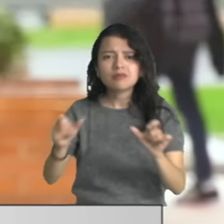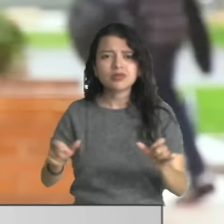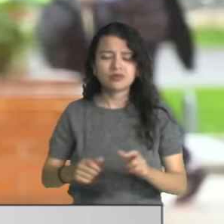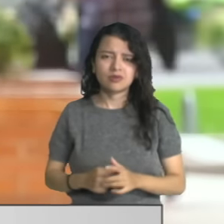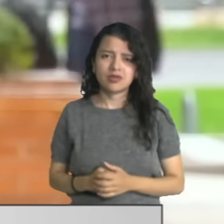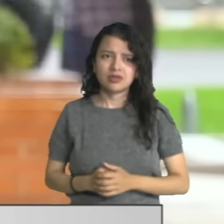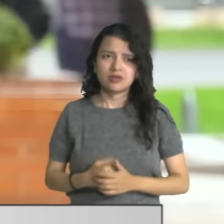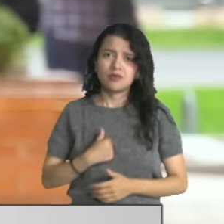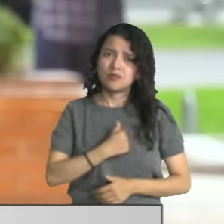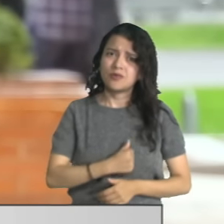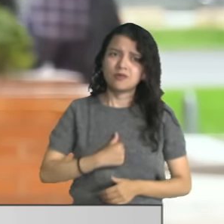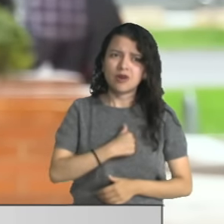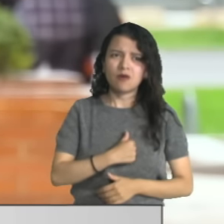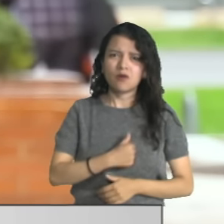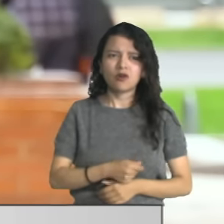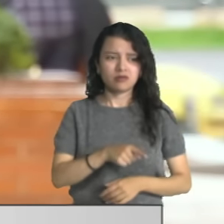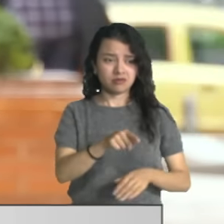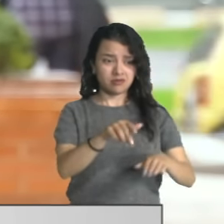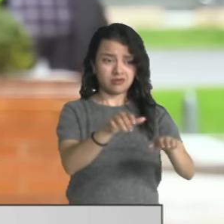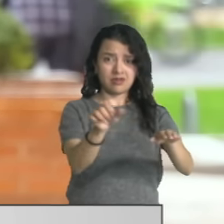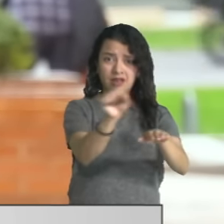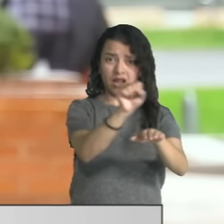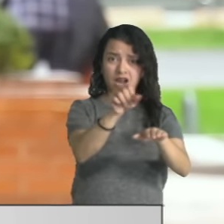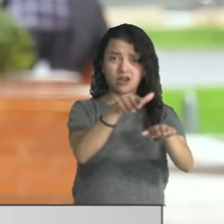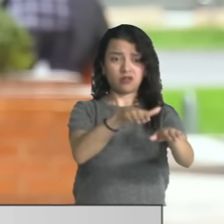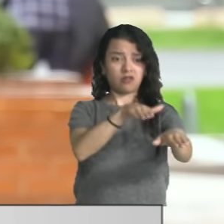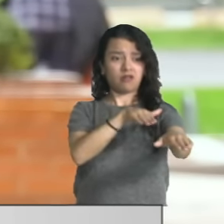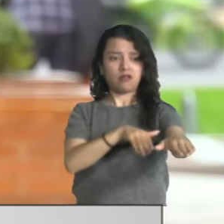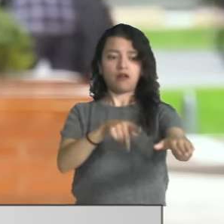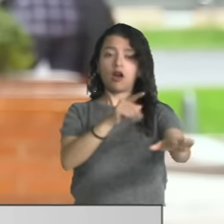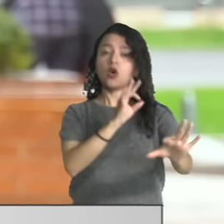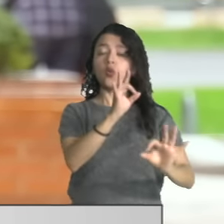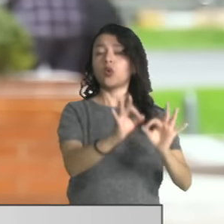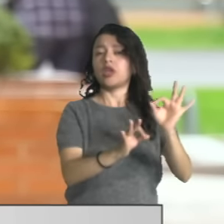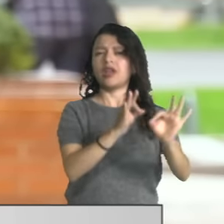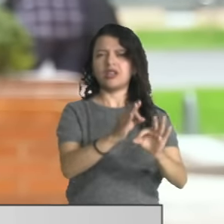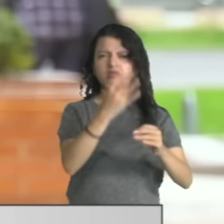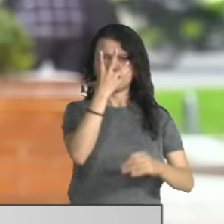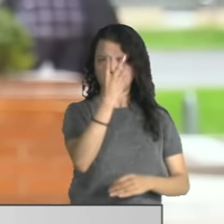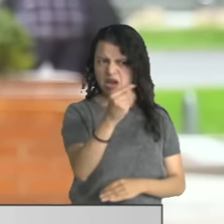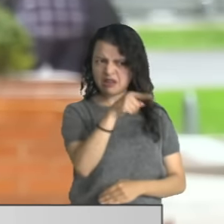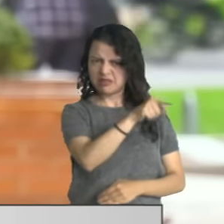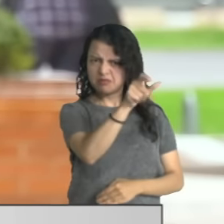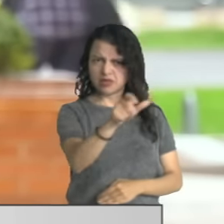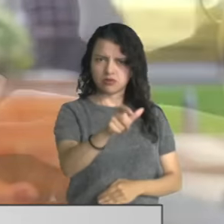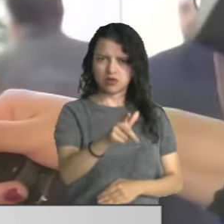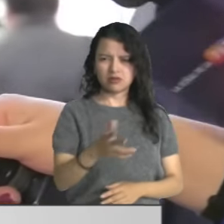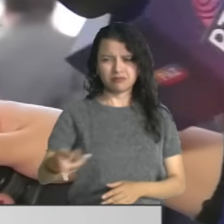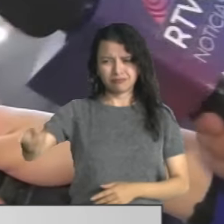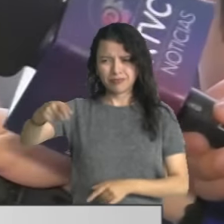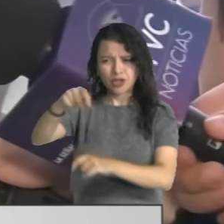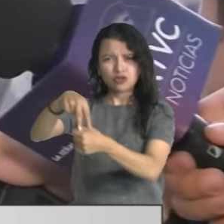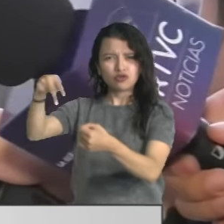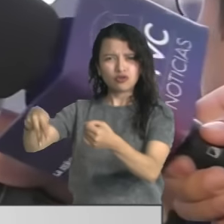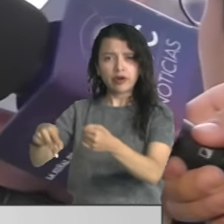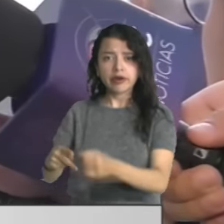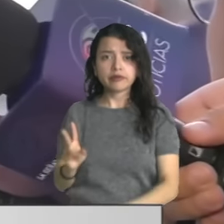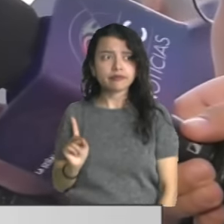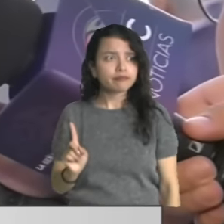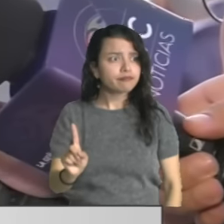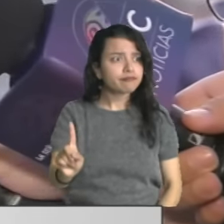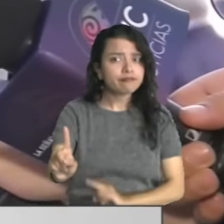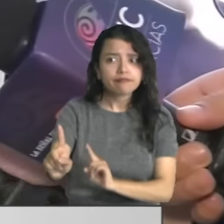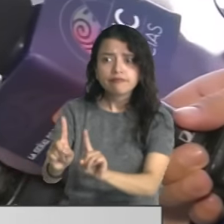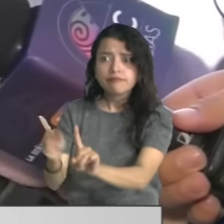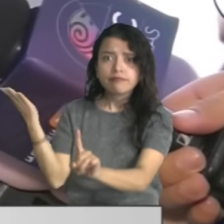los delincuentes estén protegidos mientras los ciudadanos anden vulnerables por todo el territorio nacional. Los alcaldes están amenazados y no tienen esquema